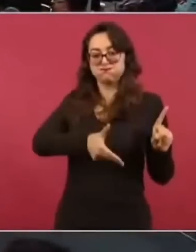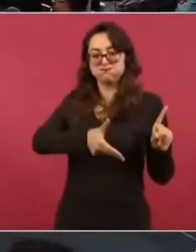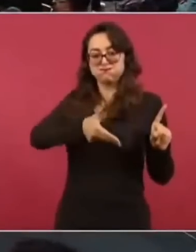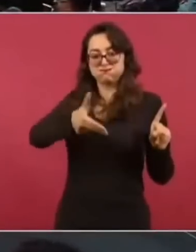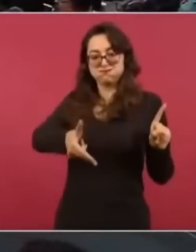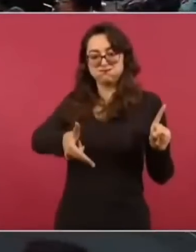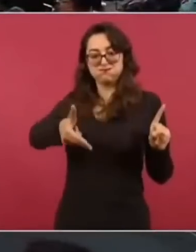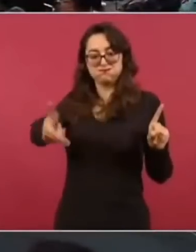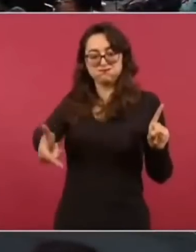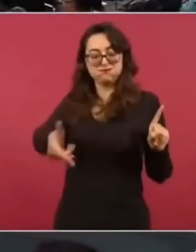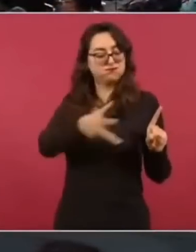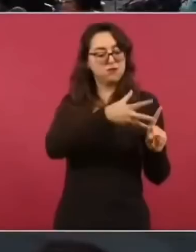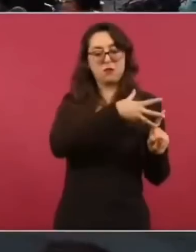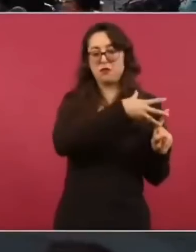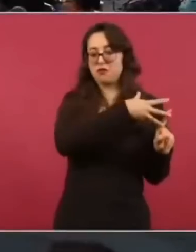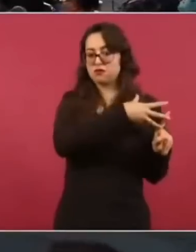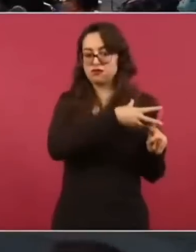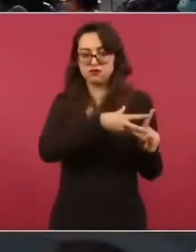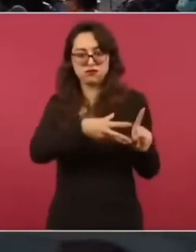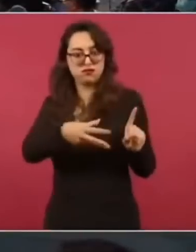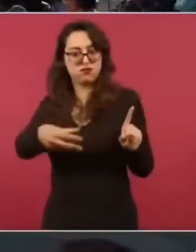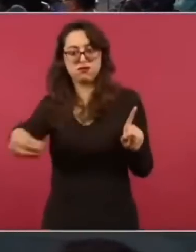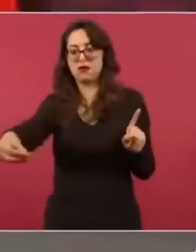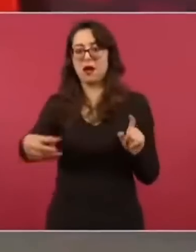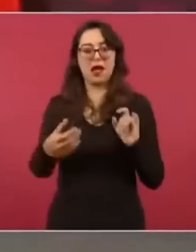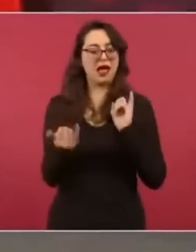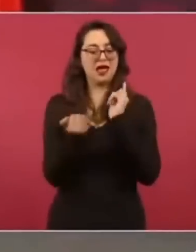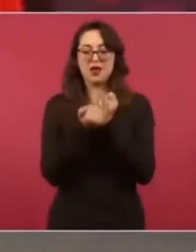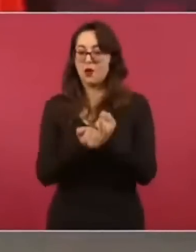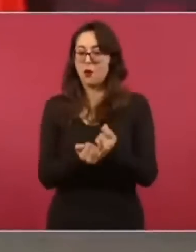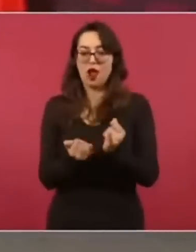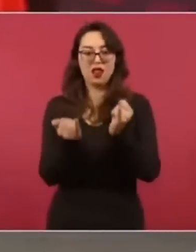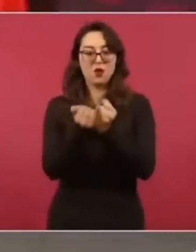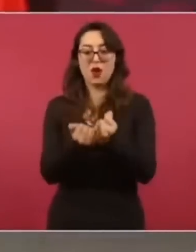dar marcha atrás a todo eso.